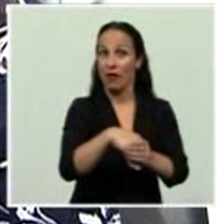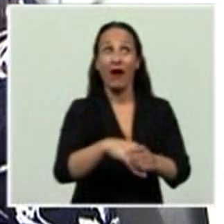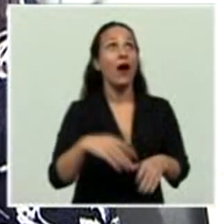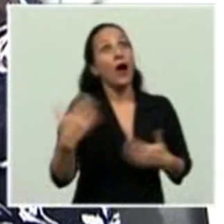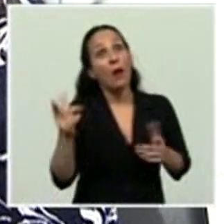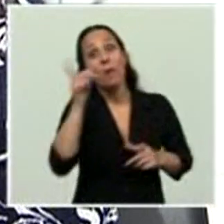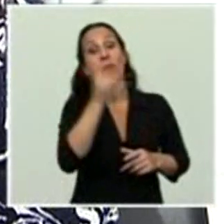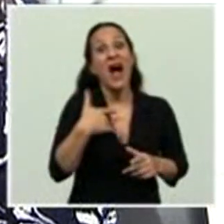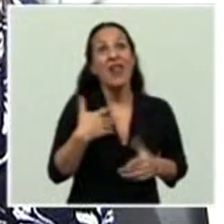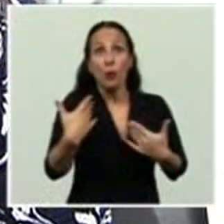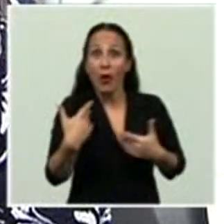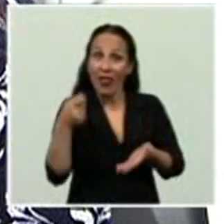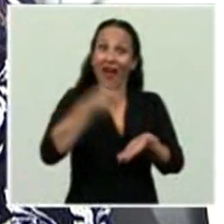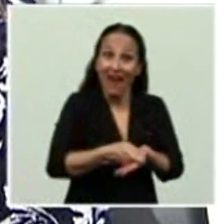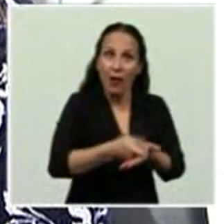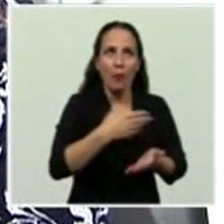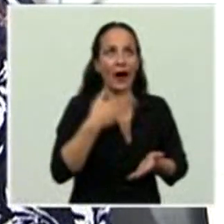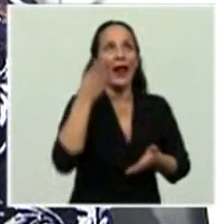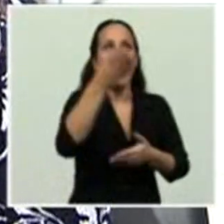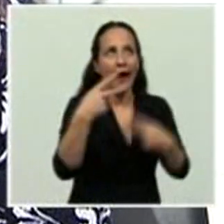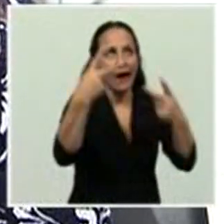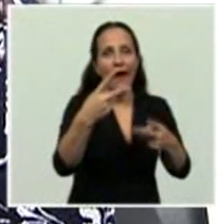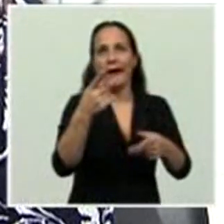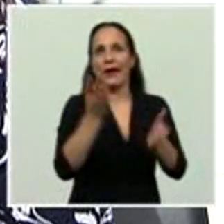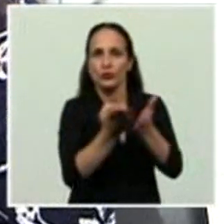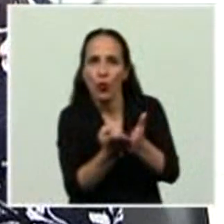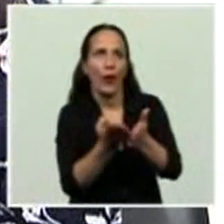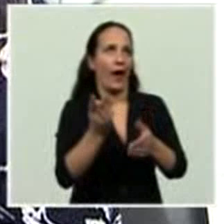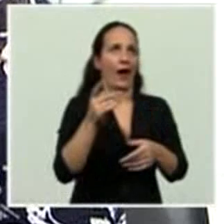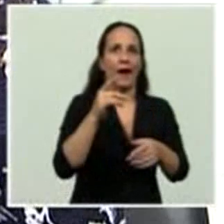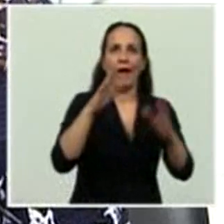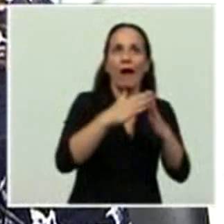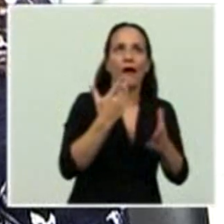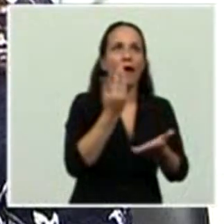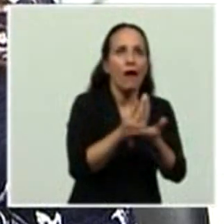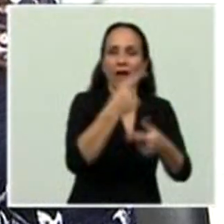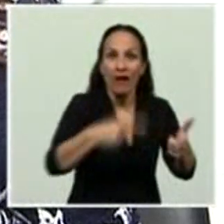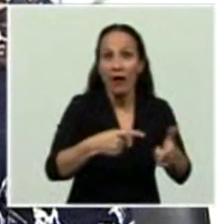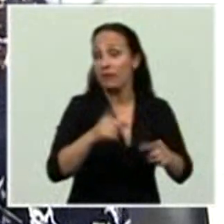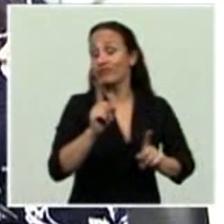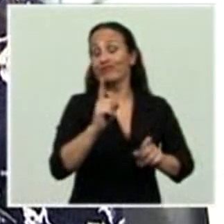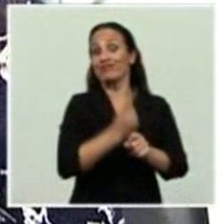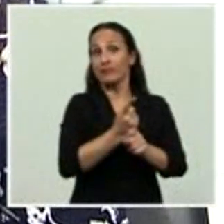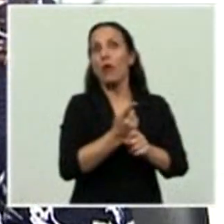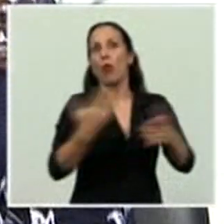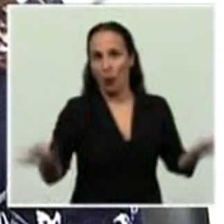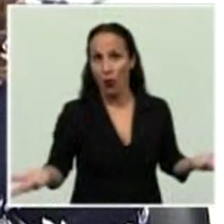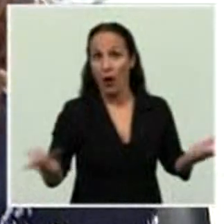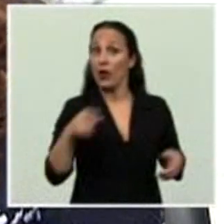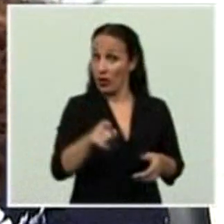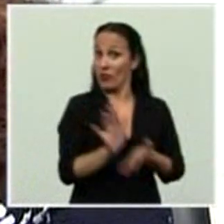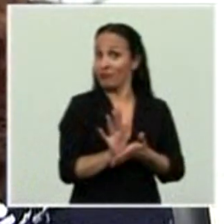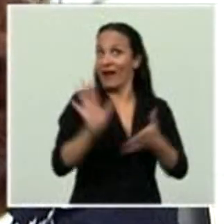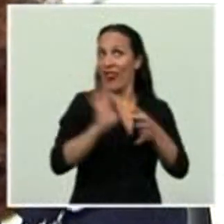podían costear sus carreras un lugar donde vivir y bueno Y esto también es democratización e